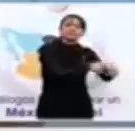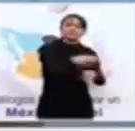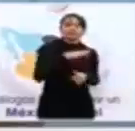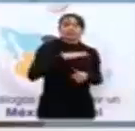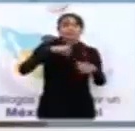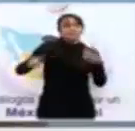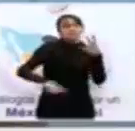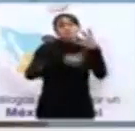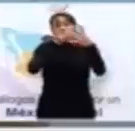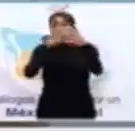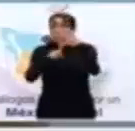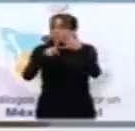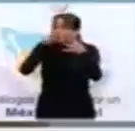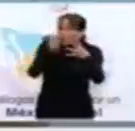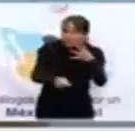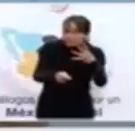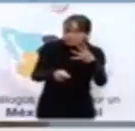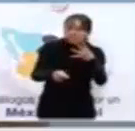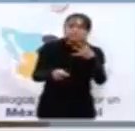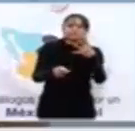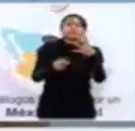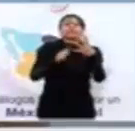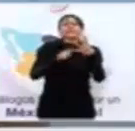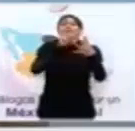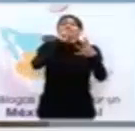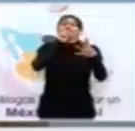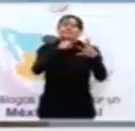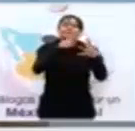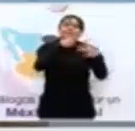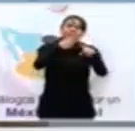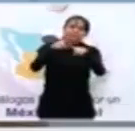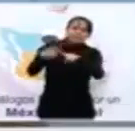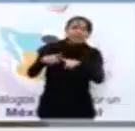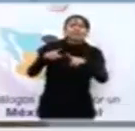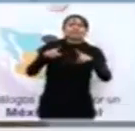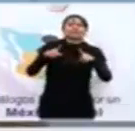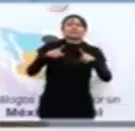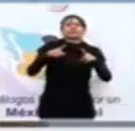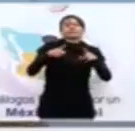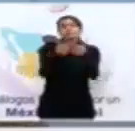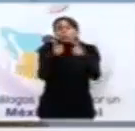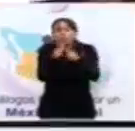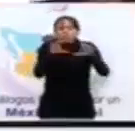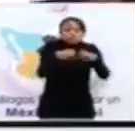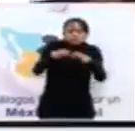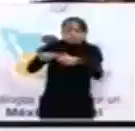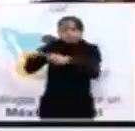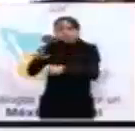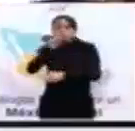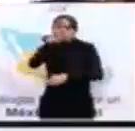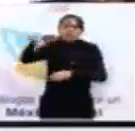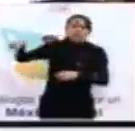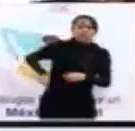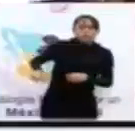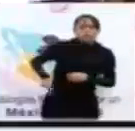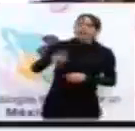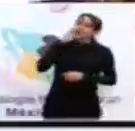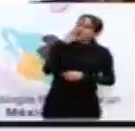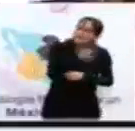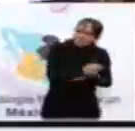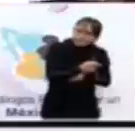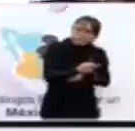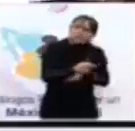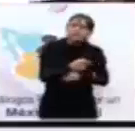digamos, signado, pero de alguna manera las organizaciones y el gobierno han dicho que lo están evaluando y que lo están discutiendo, es disminuir